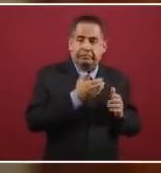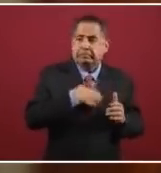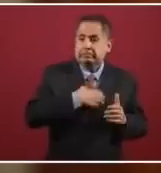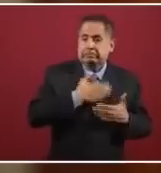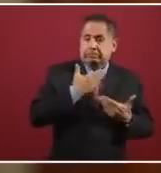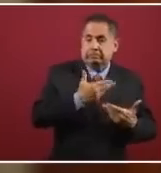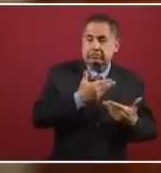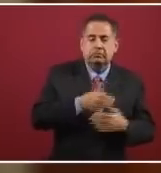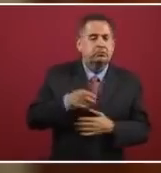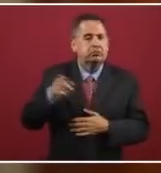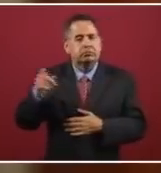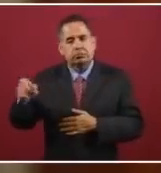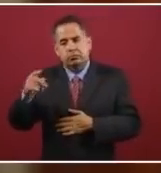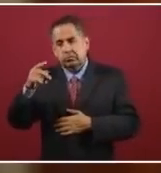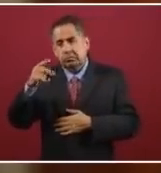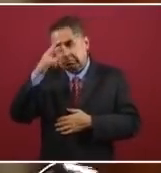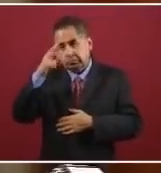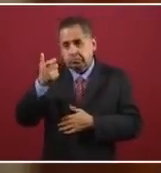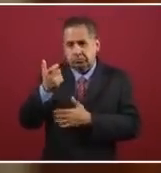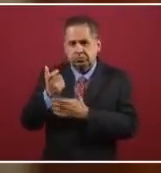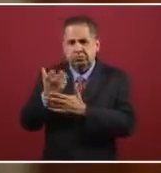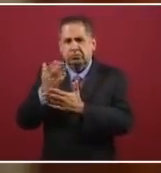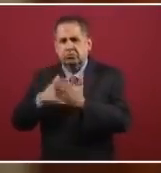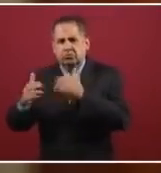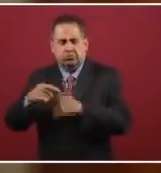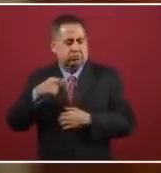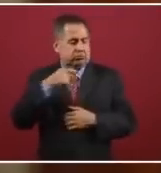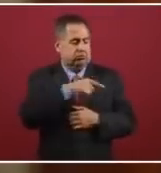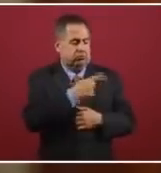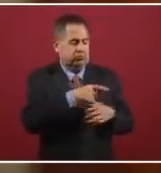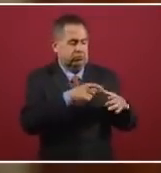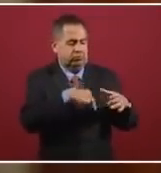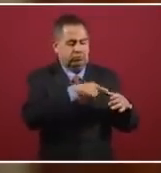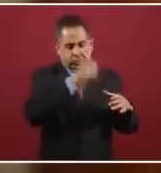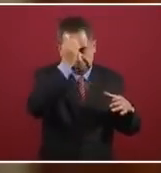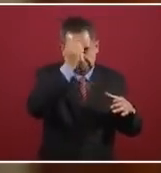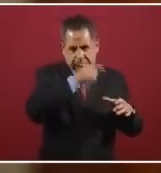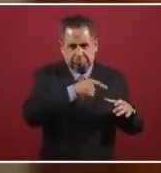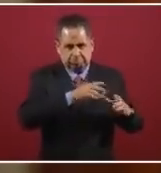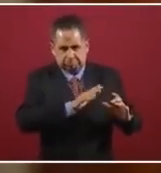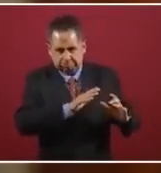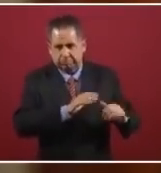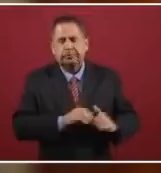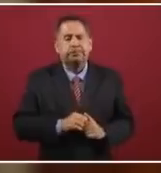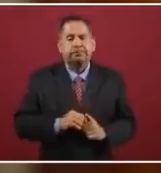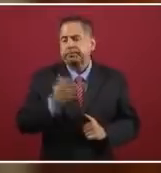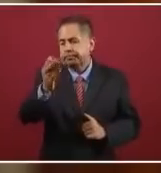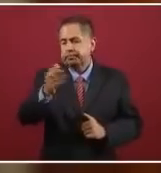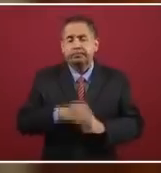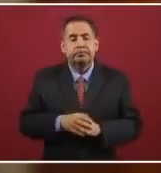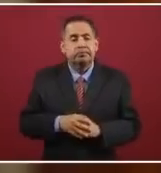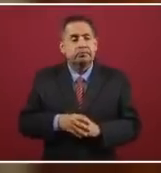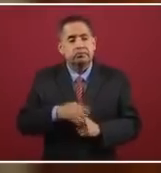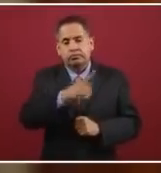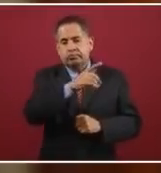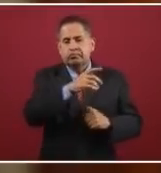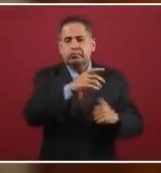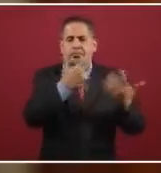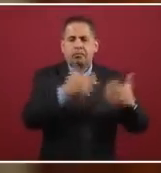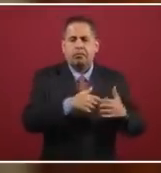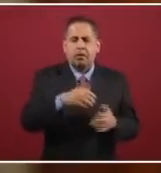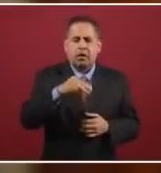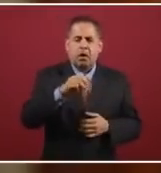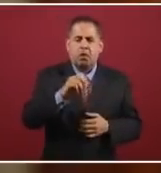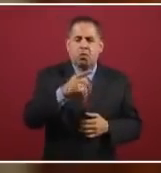la economía mexicana crecerá, pero bueno, esas son sus opiniones. En ese sentido, presidente, las calificadoras Brickley, JP